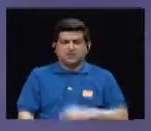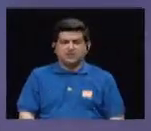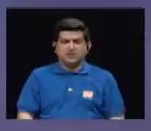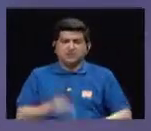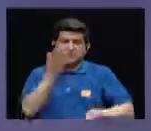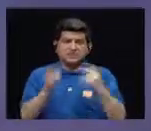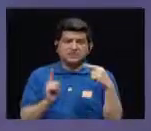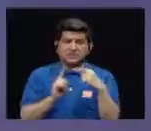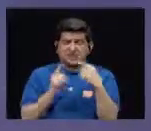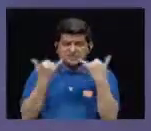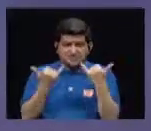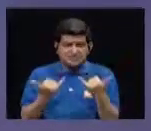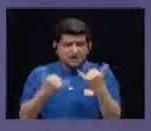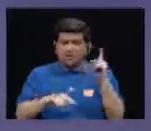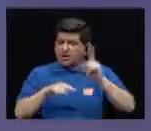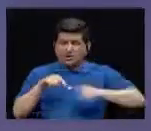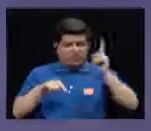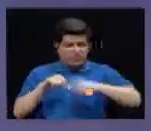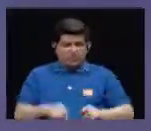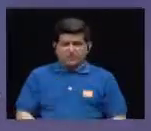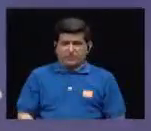porque seguramente a esta altura ya no se habría dado